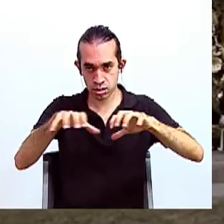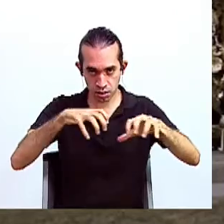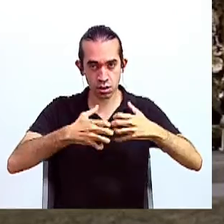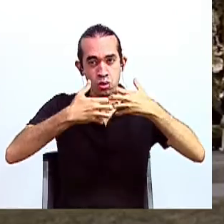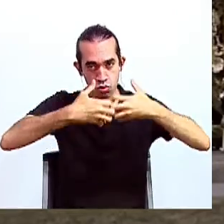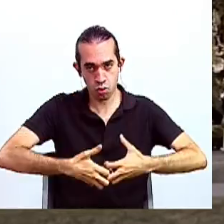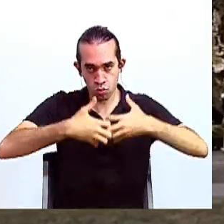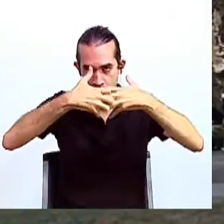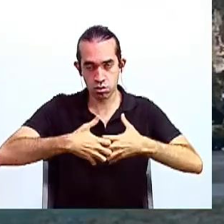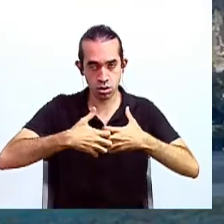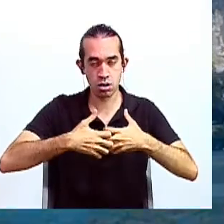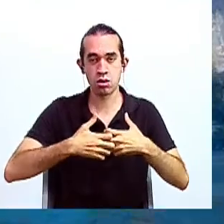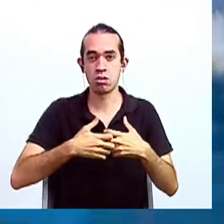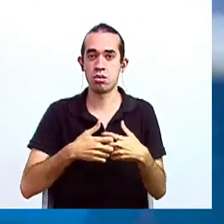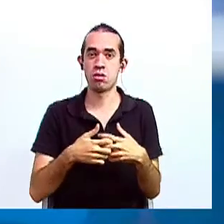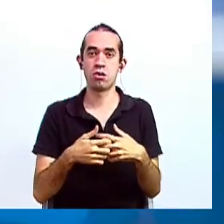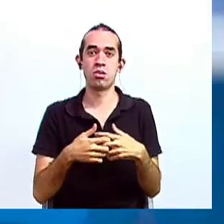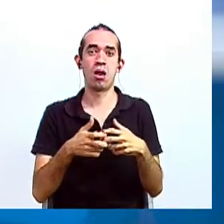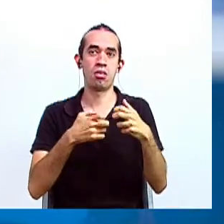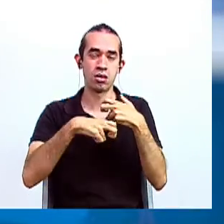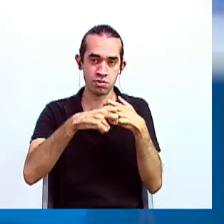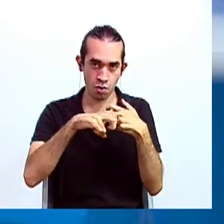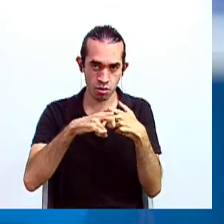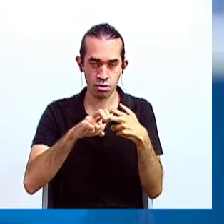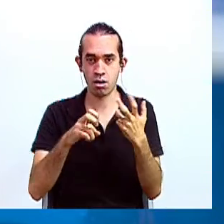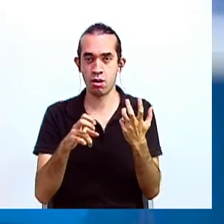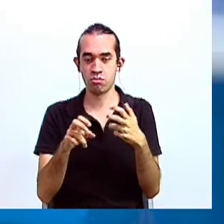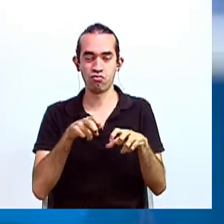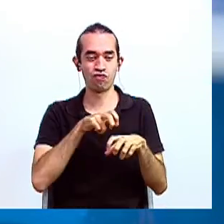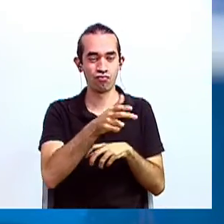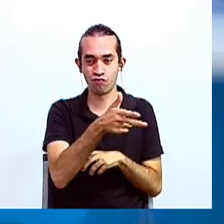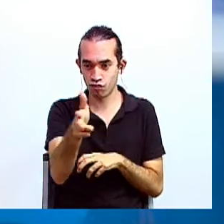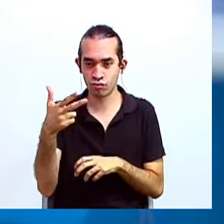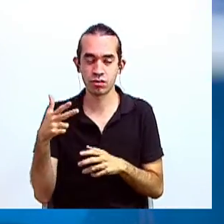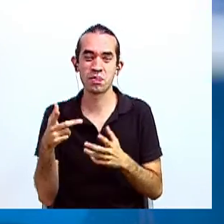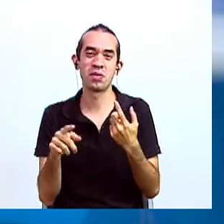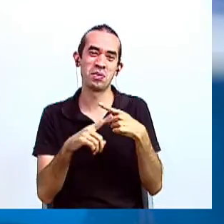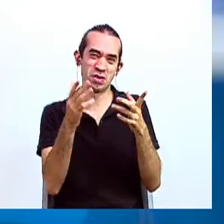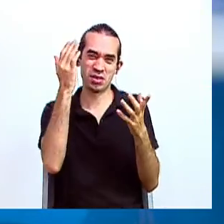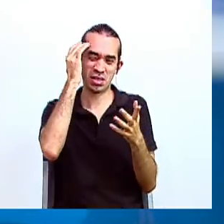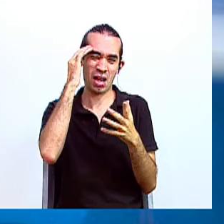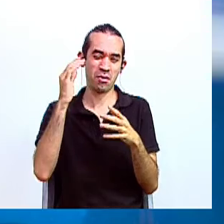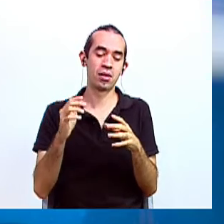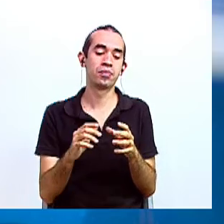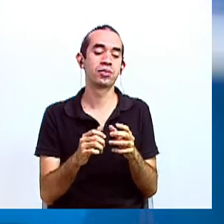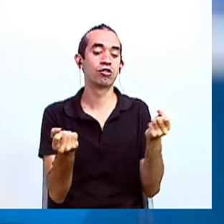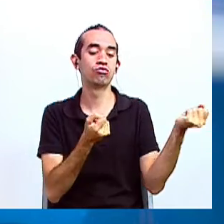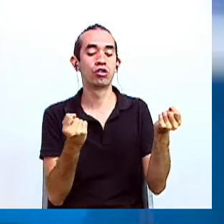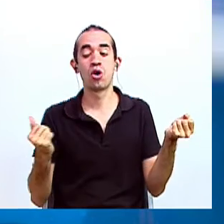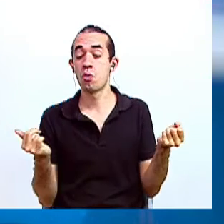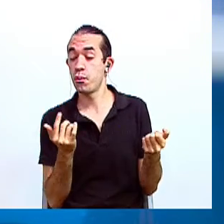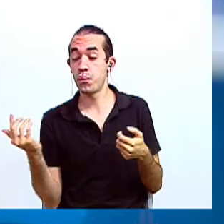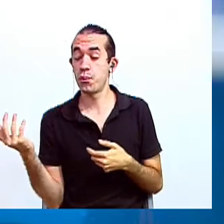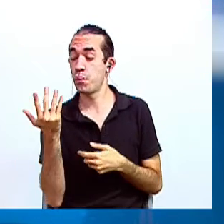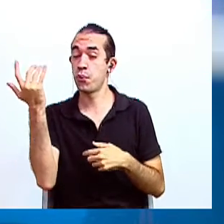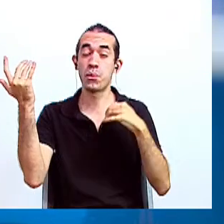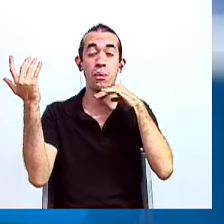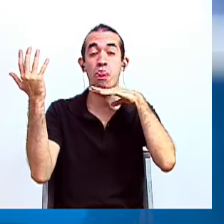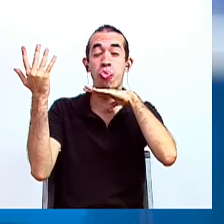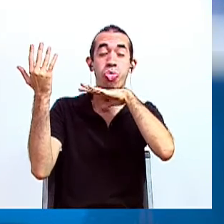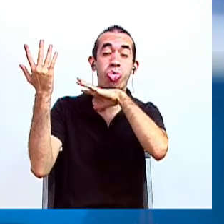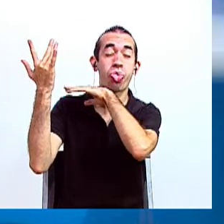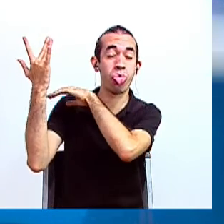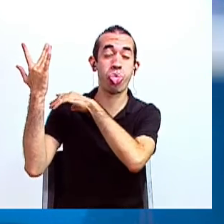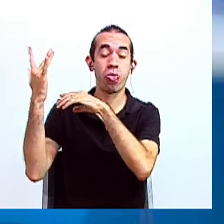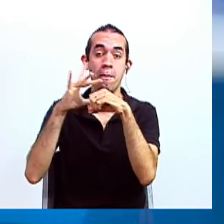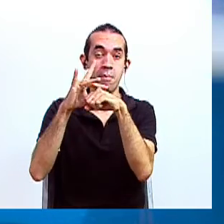industriales y de transporte, pero es una emisión de carbono contaminado que representa una fuerte agresión para el planeta. El